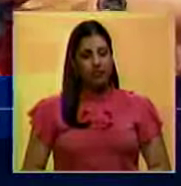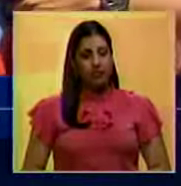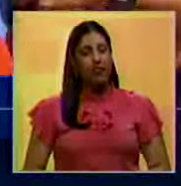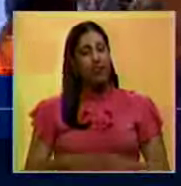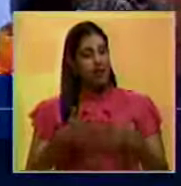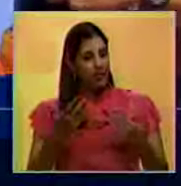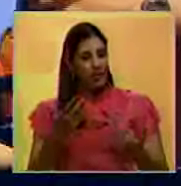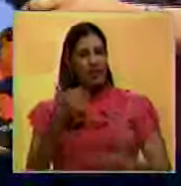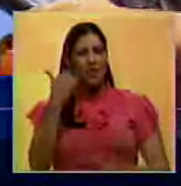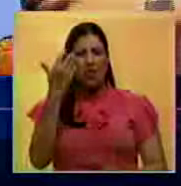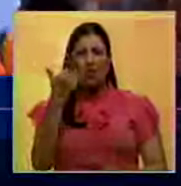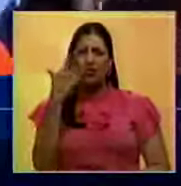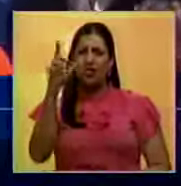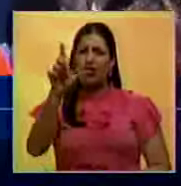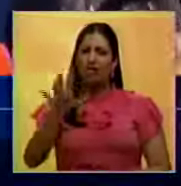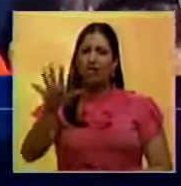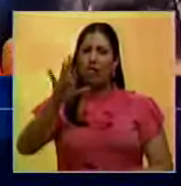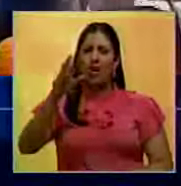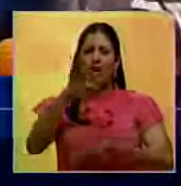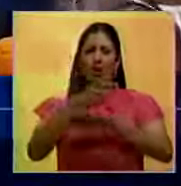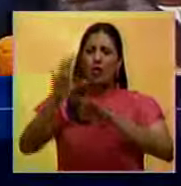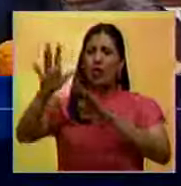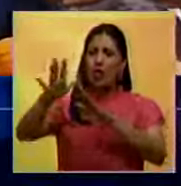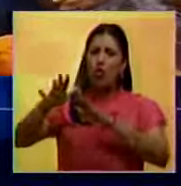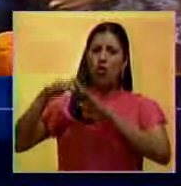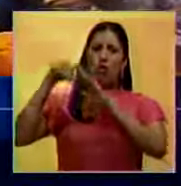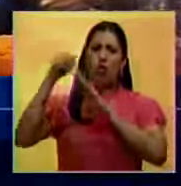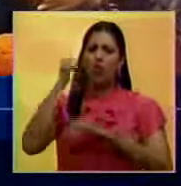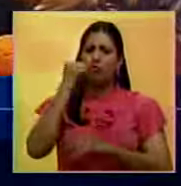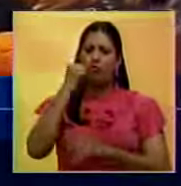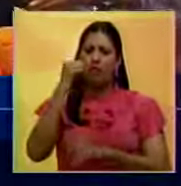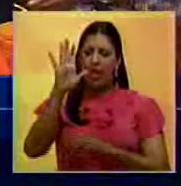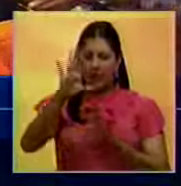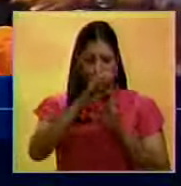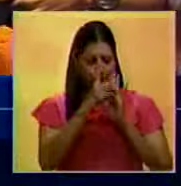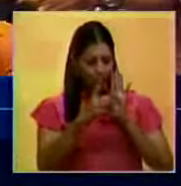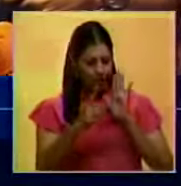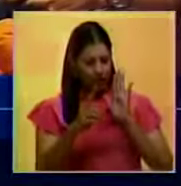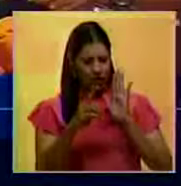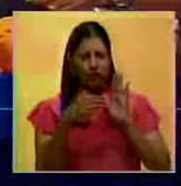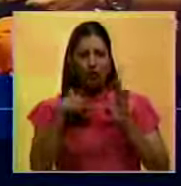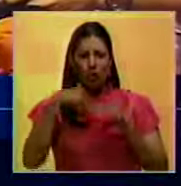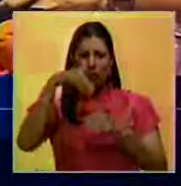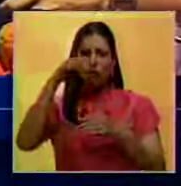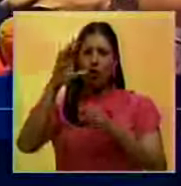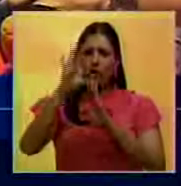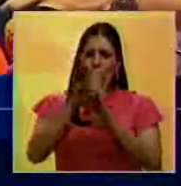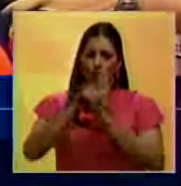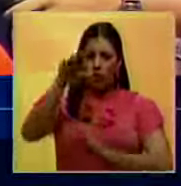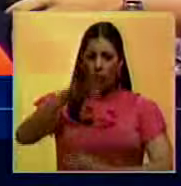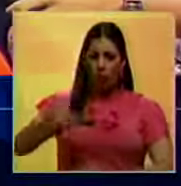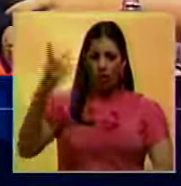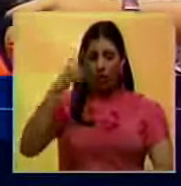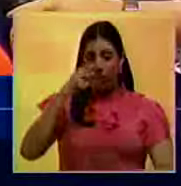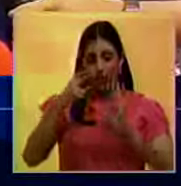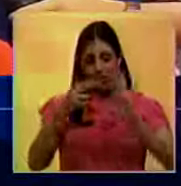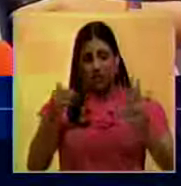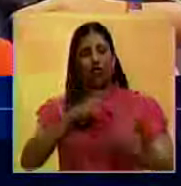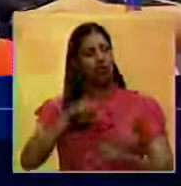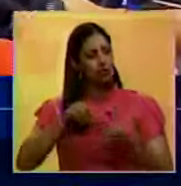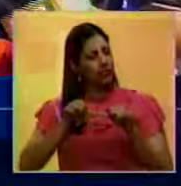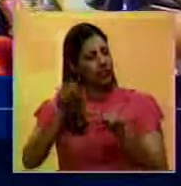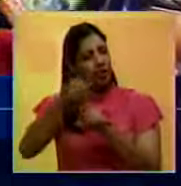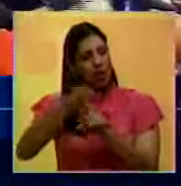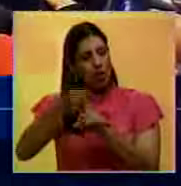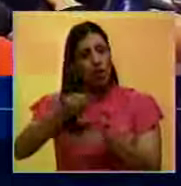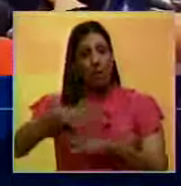De manera grosera, el gobierno se robó un derecho constitucional del pueblo el 20 de octubre del año 2016. Y nosotros seguimos luchando y